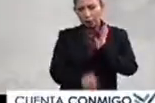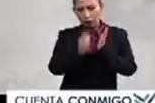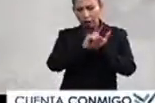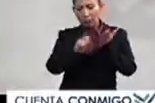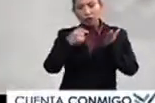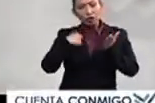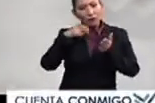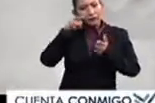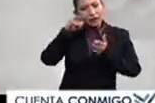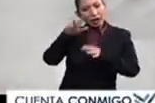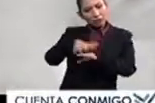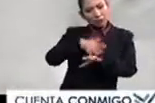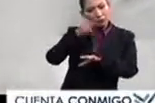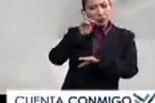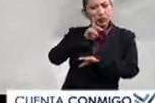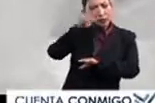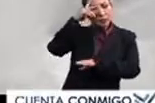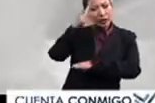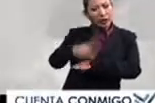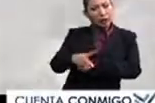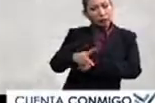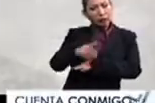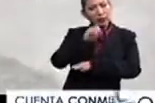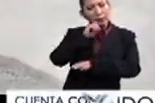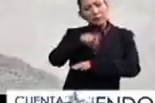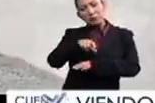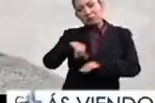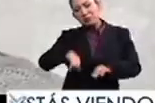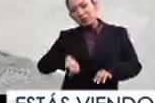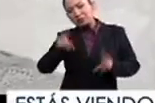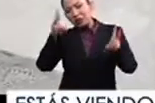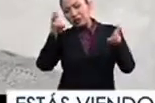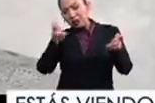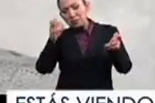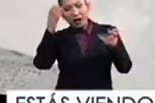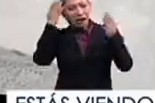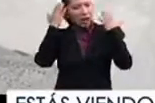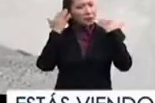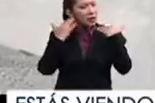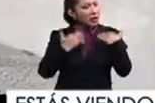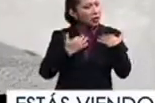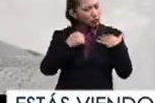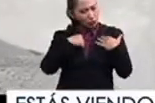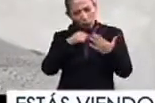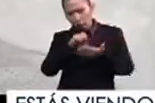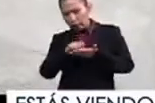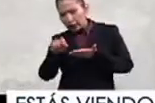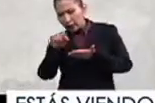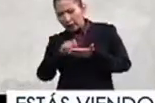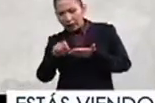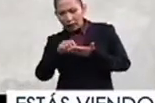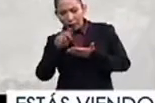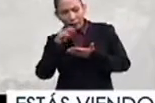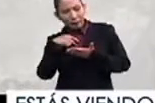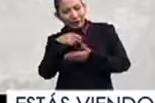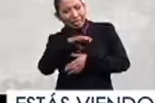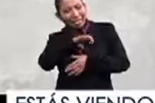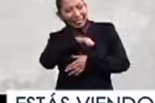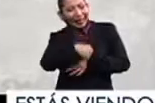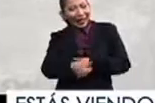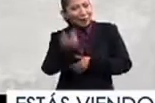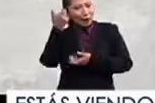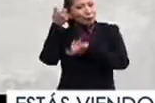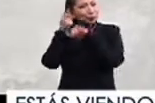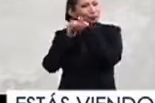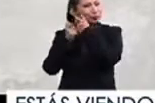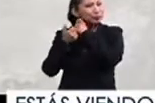texto me ocupé de los pies de las mexicanas. También me interesa mucho el tema del cabello y escribí de la amorosa inclinación a